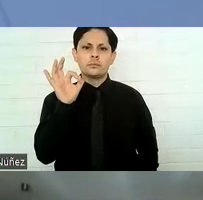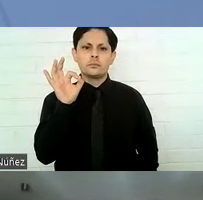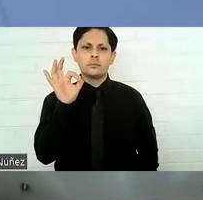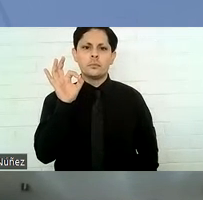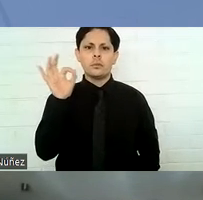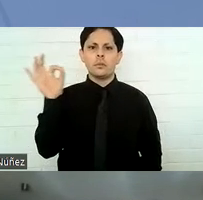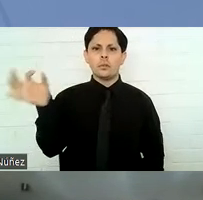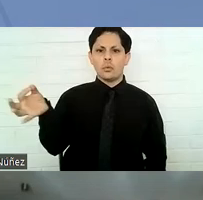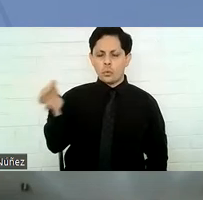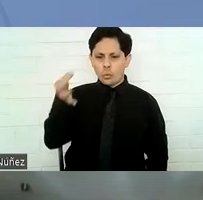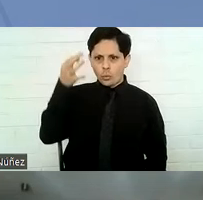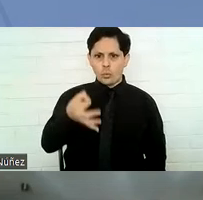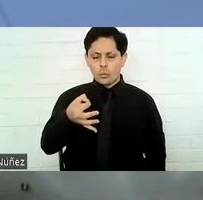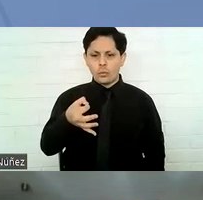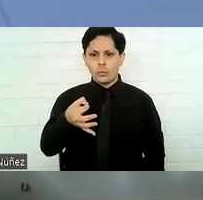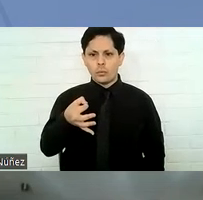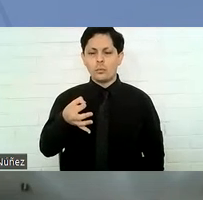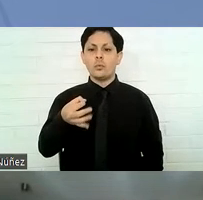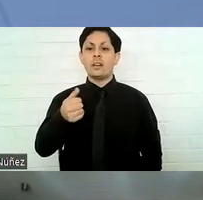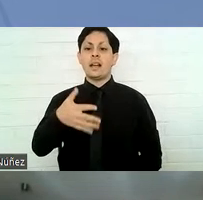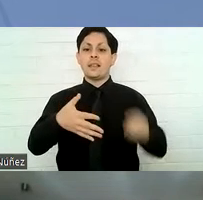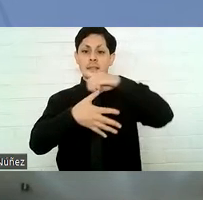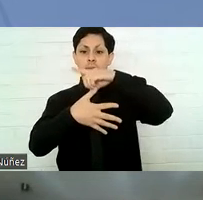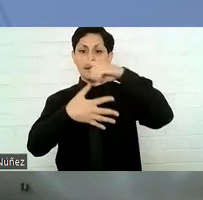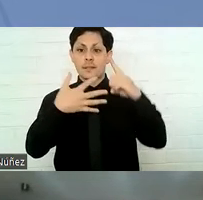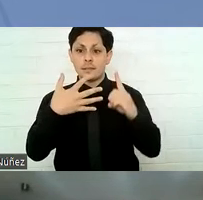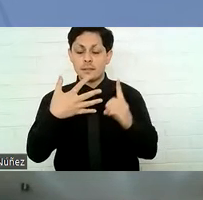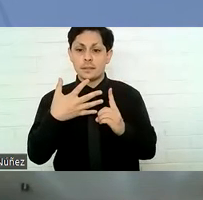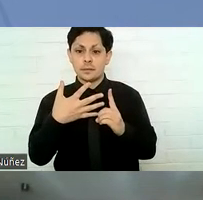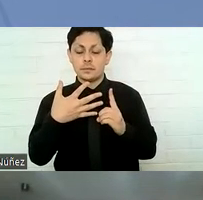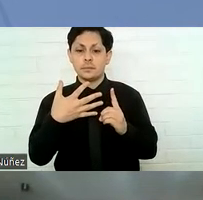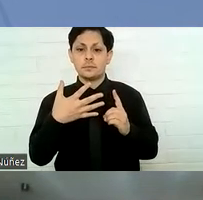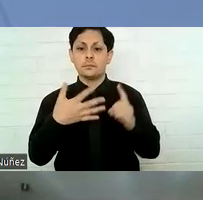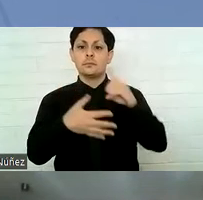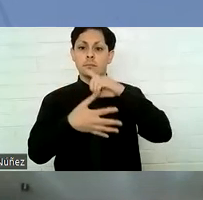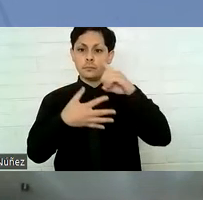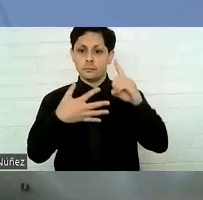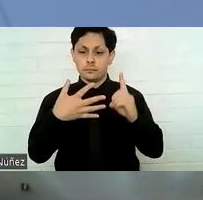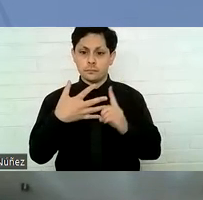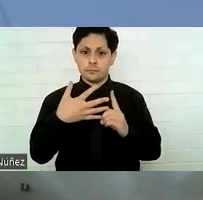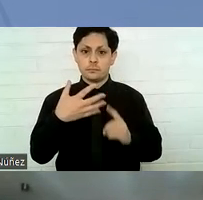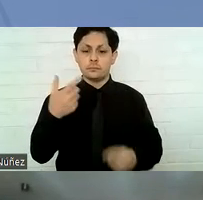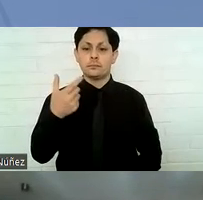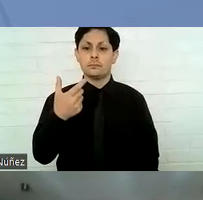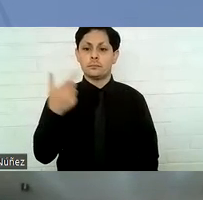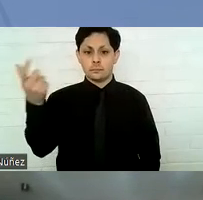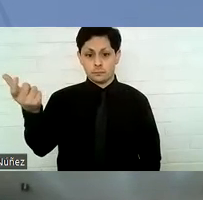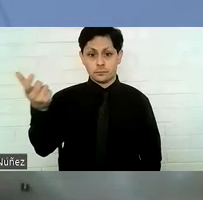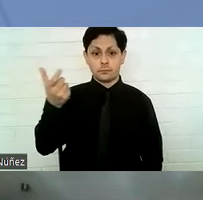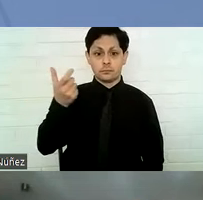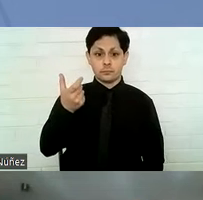decir, parte de la diversidad, que yo retomo el término de Hannah Arendt,